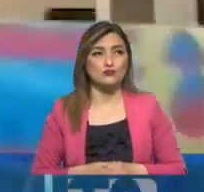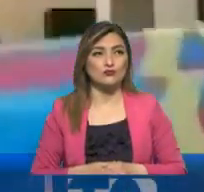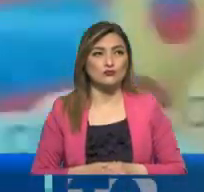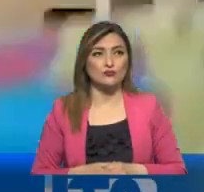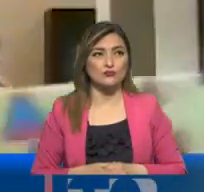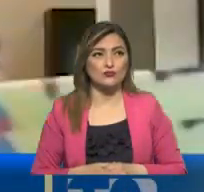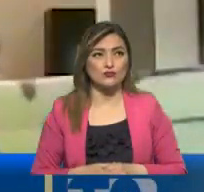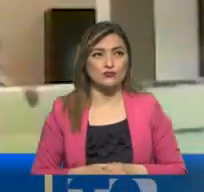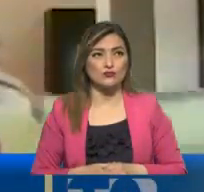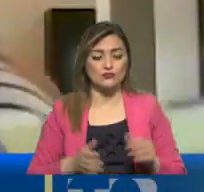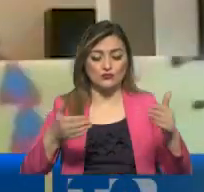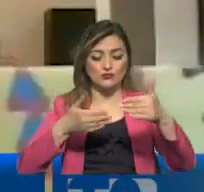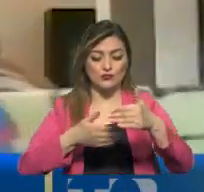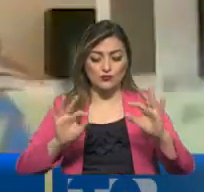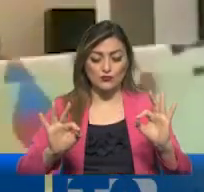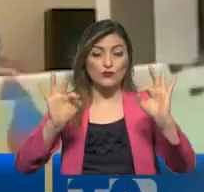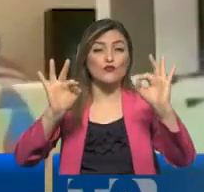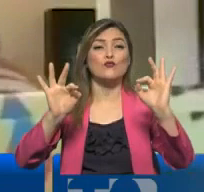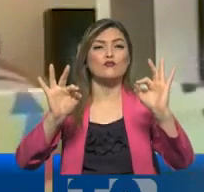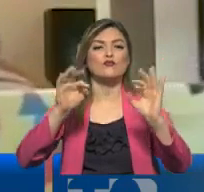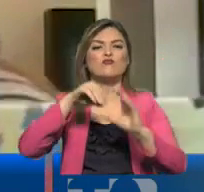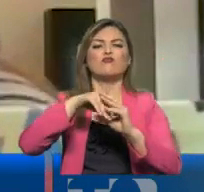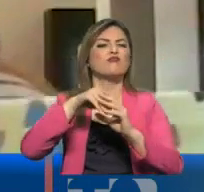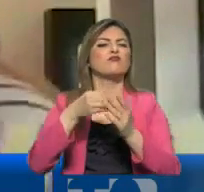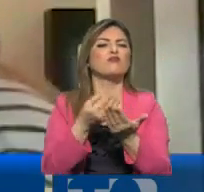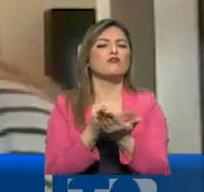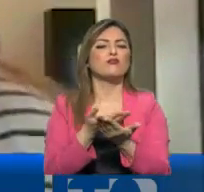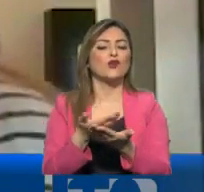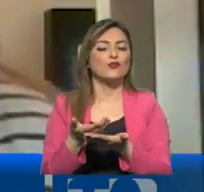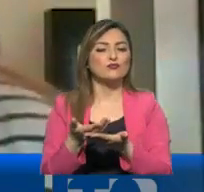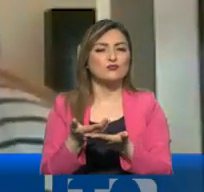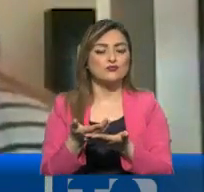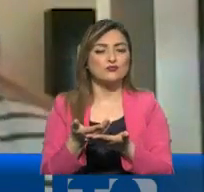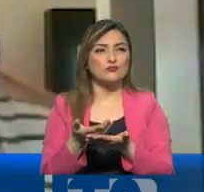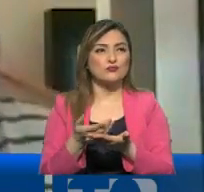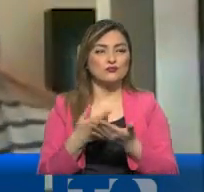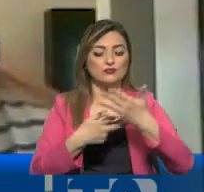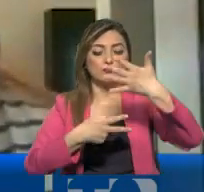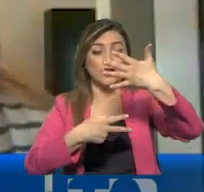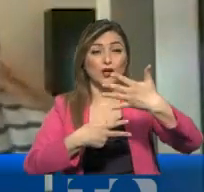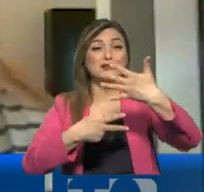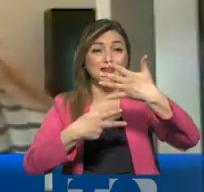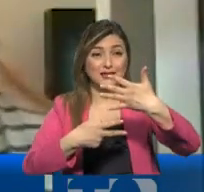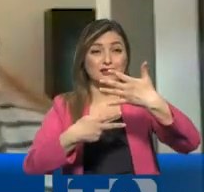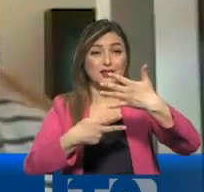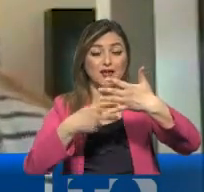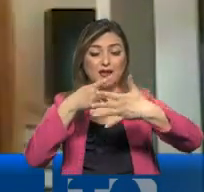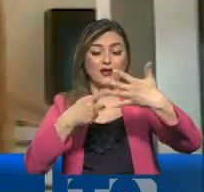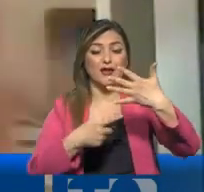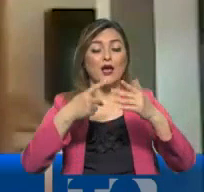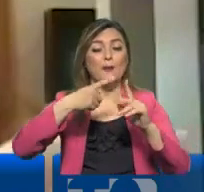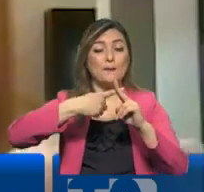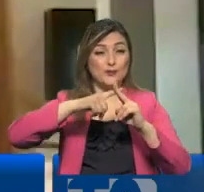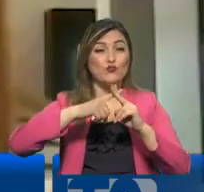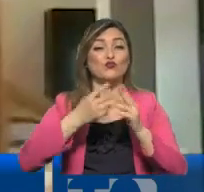lanzando. Es un kit que está justamente hecho en base a los 7 principios que la UNESCO promueve.